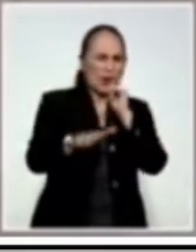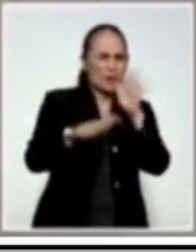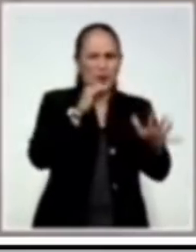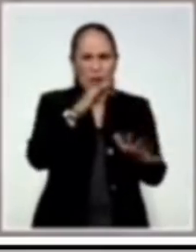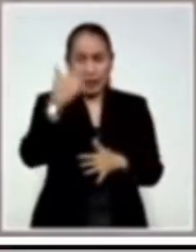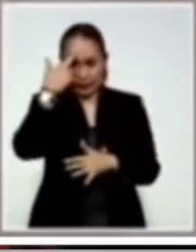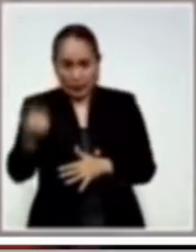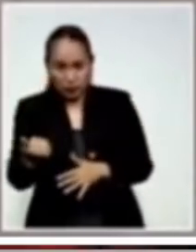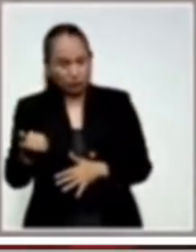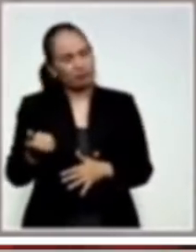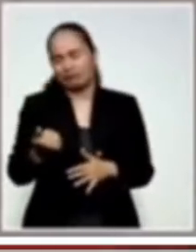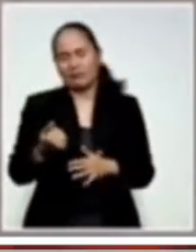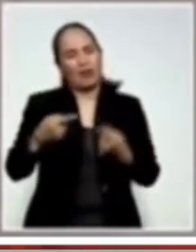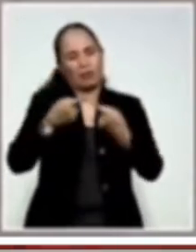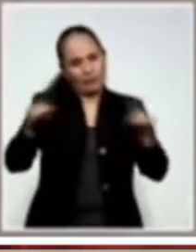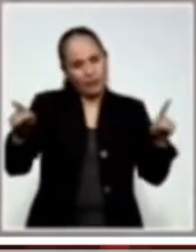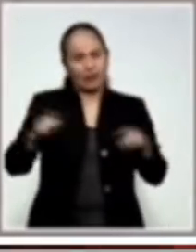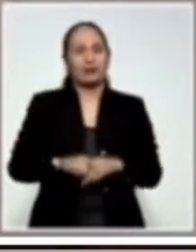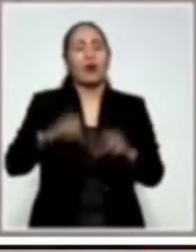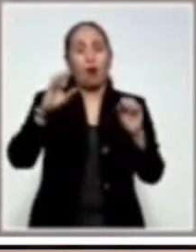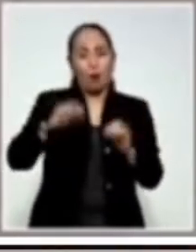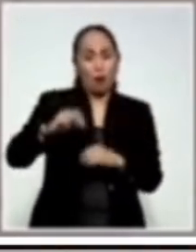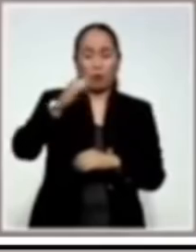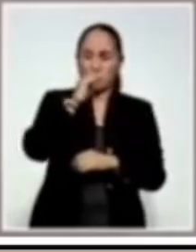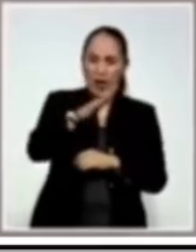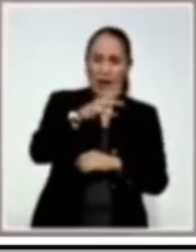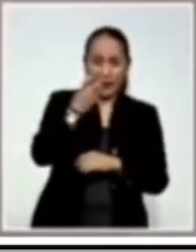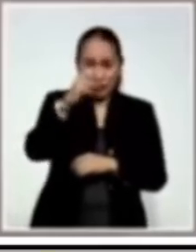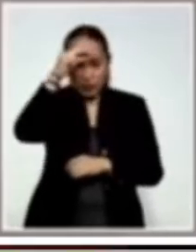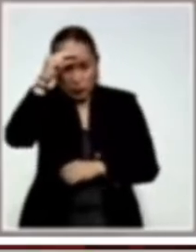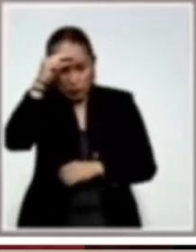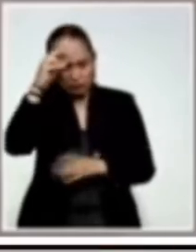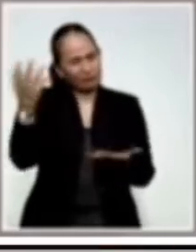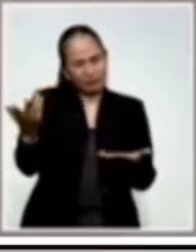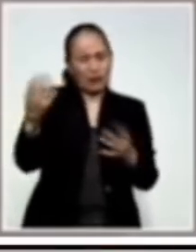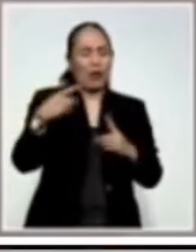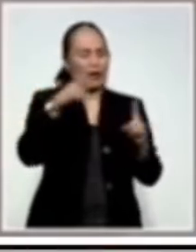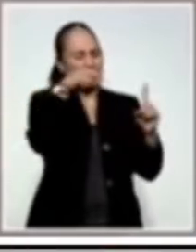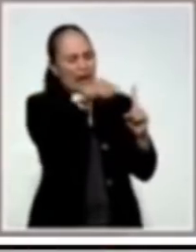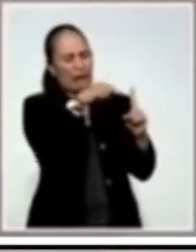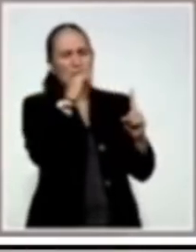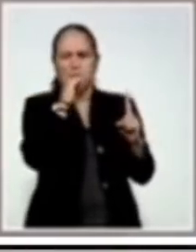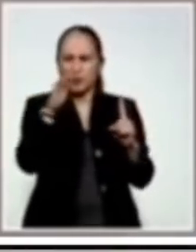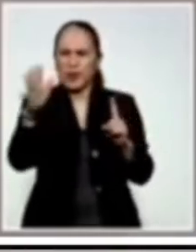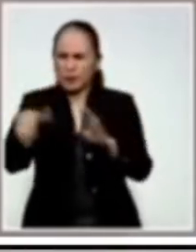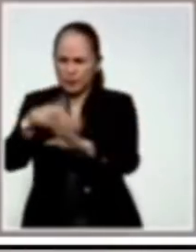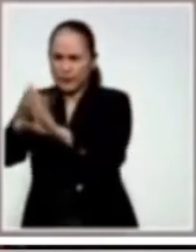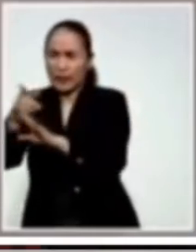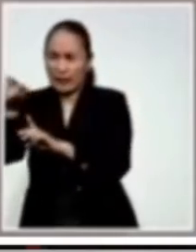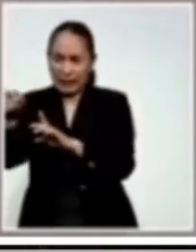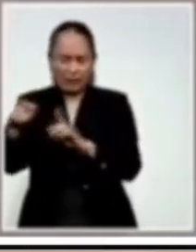la derrota de la inteligencia. El insulto dice más de quien lo emite, de aquel a quien va